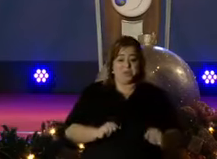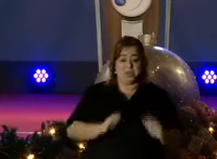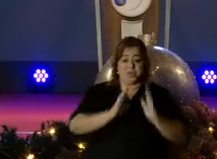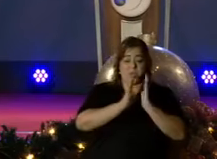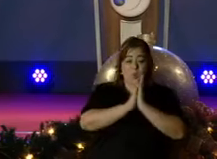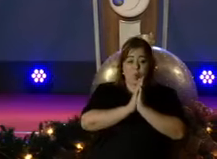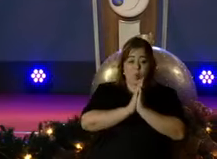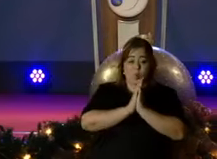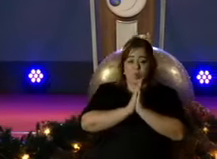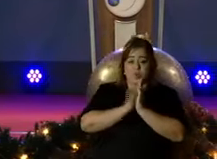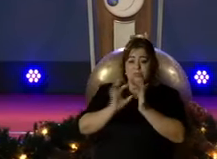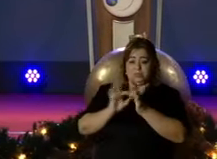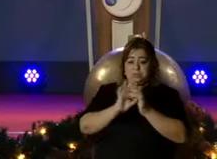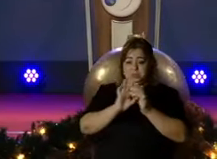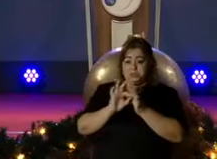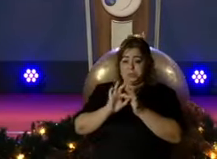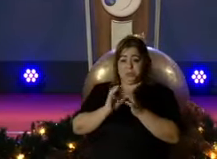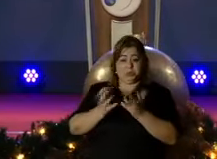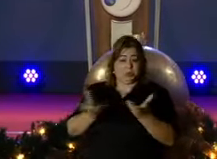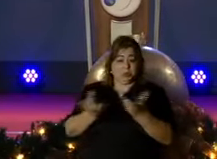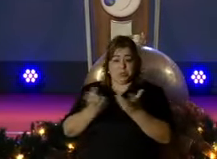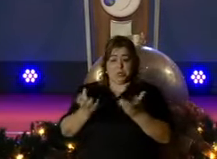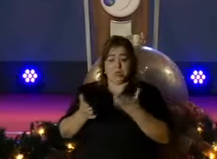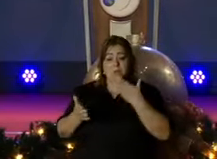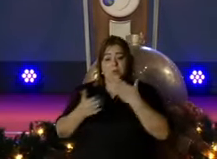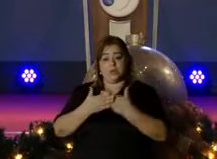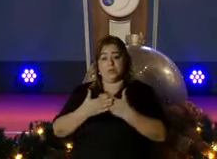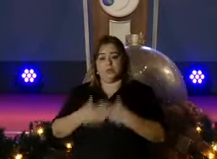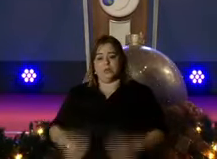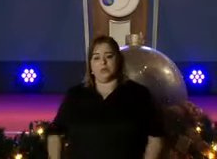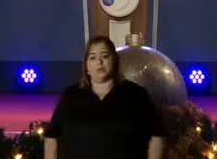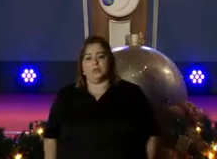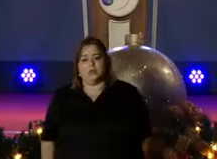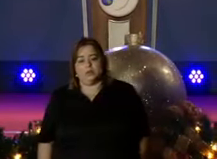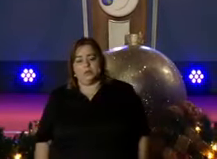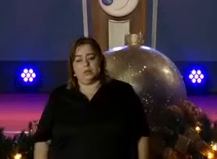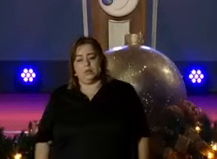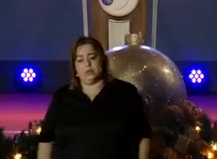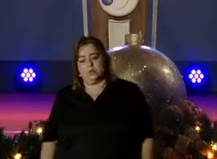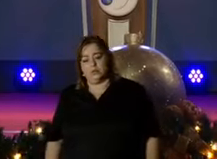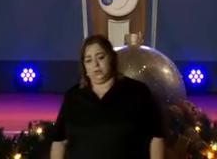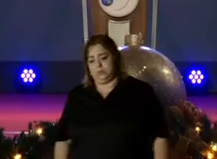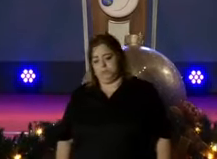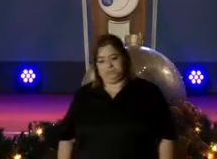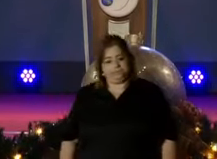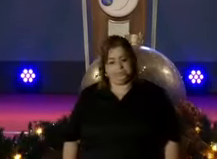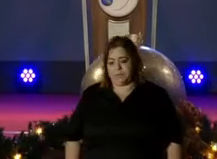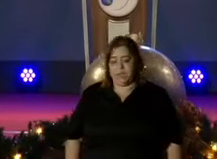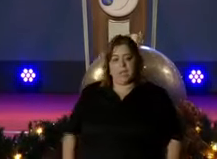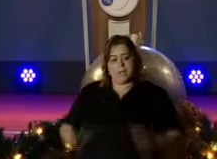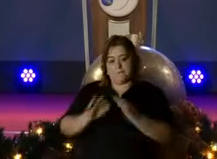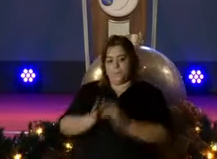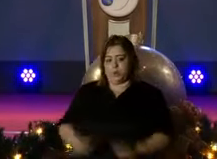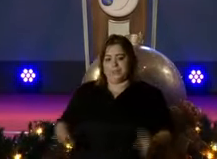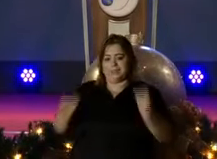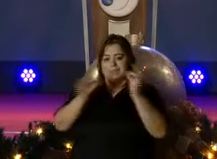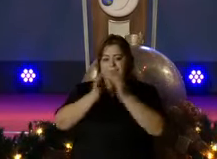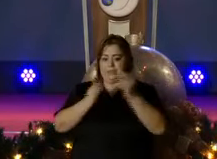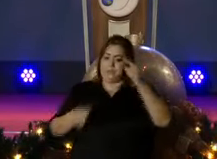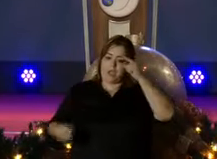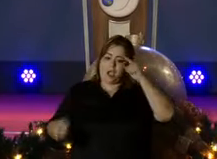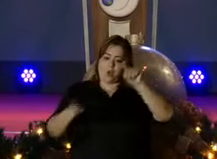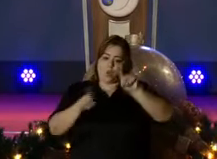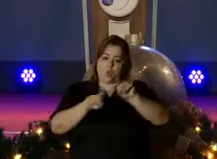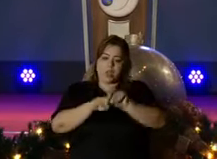Que quiere que te vaya mal en vez que te vaya bien. Y vamos a orar por los apóstoles. Se vaya, la señora ya tiene 50